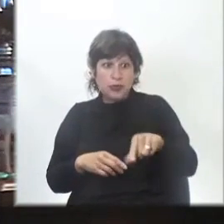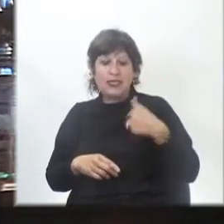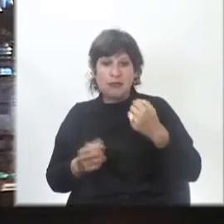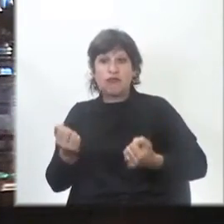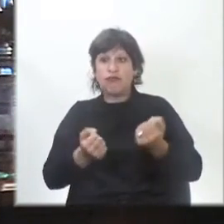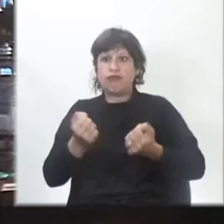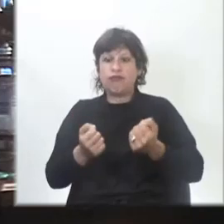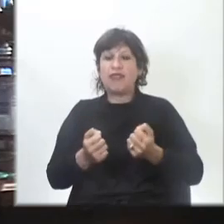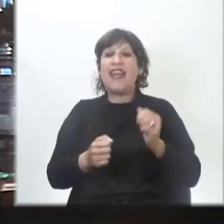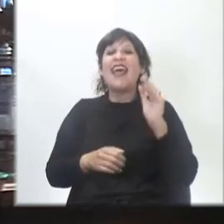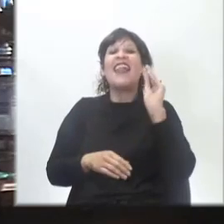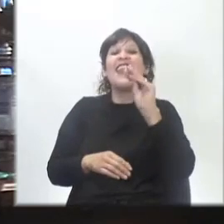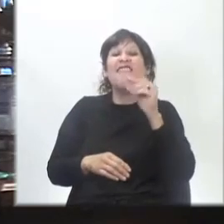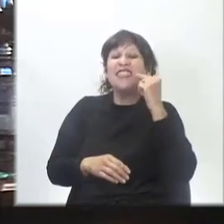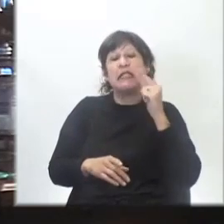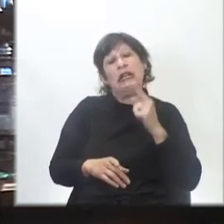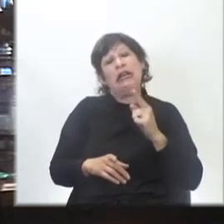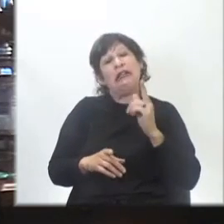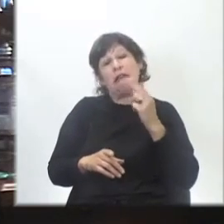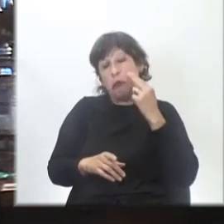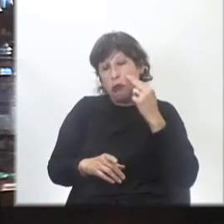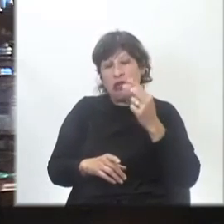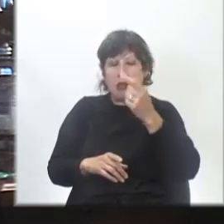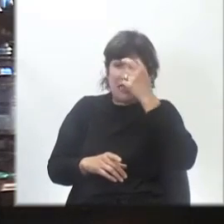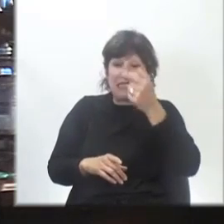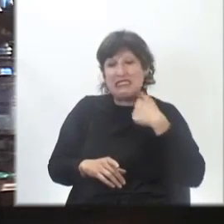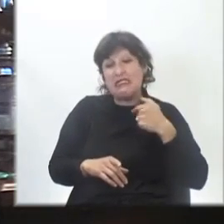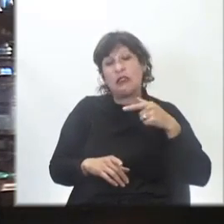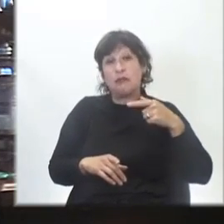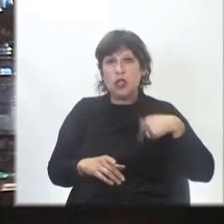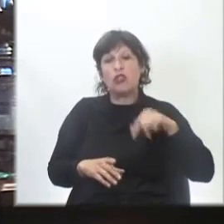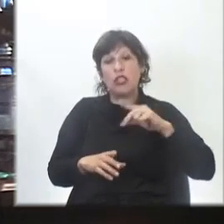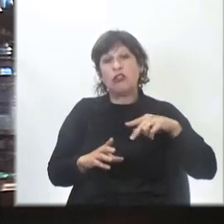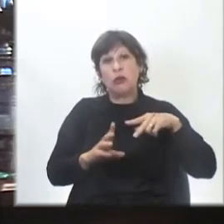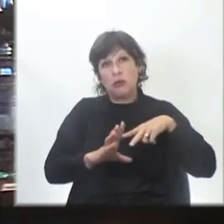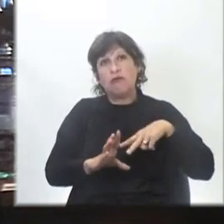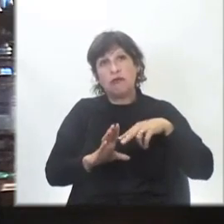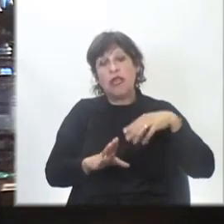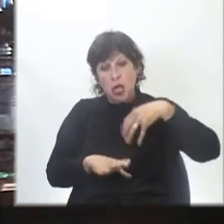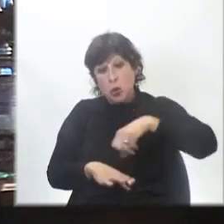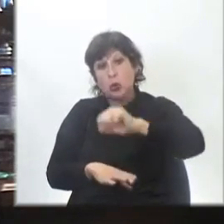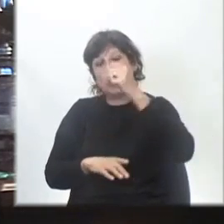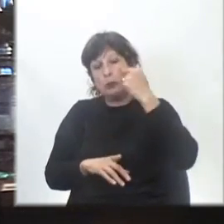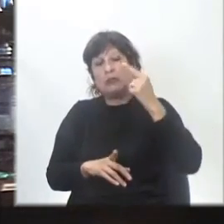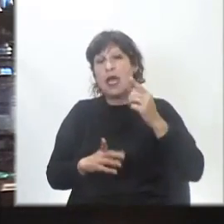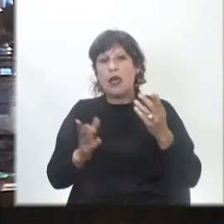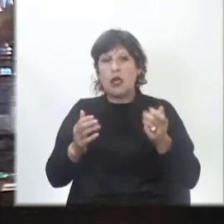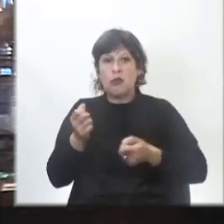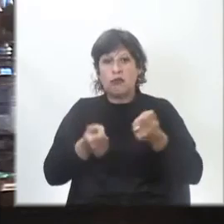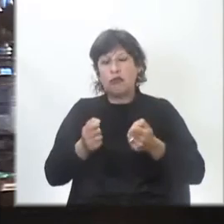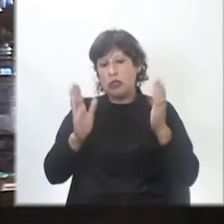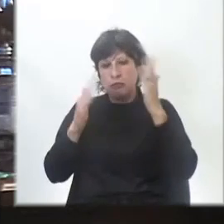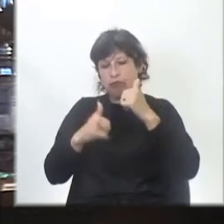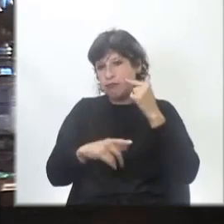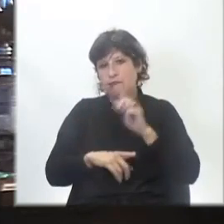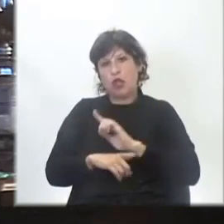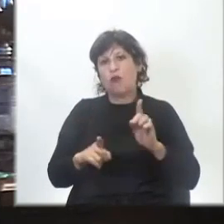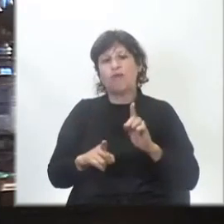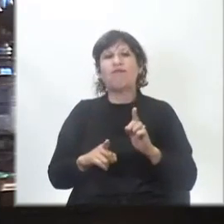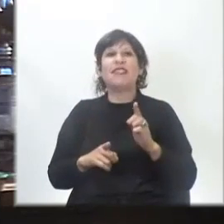mirá, tuvo un problema técnico, te lo llevo en el guinche a tu casa. Es el momento de decir, listo, basta.